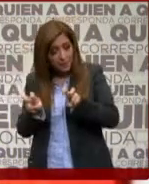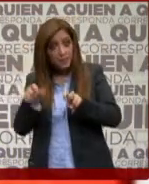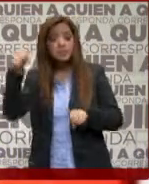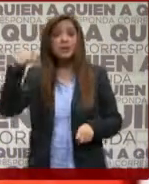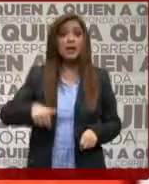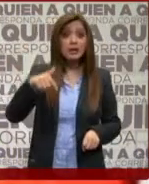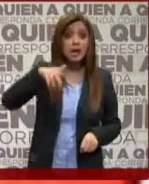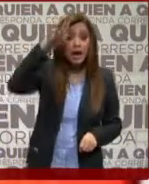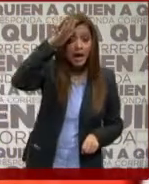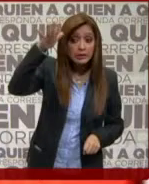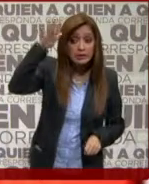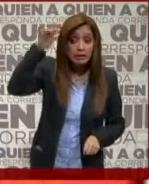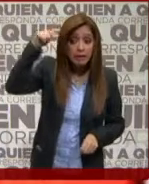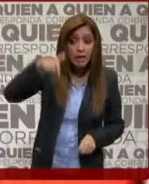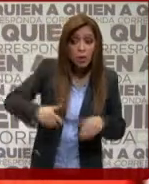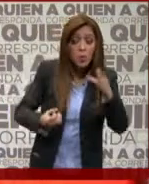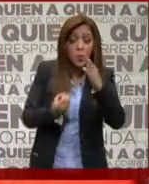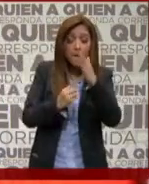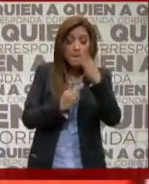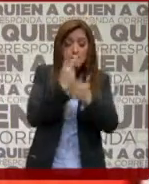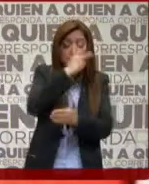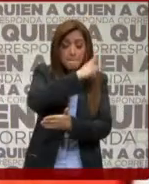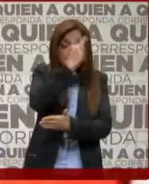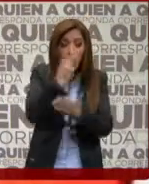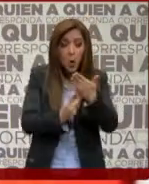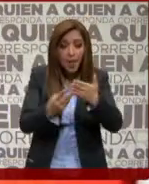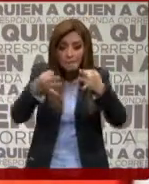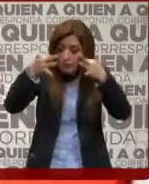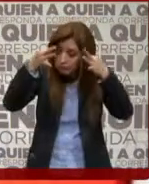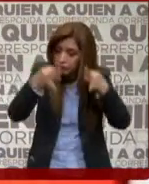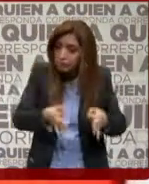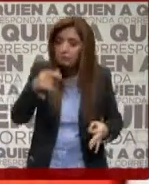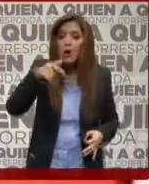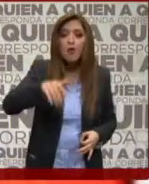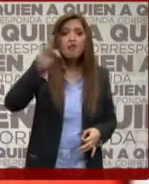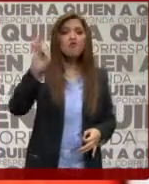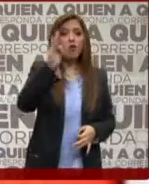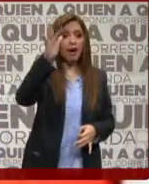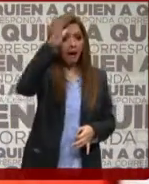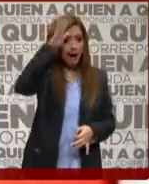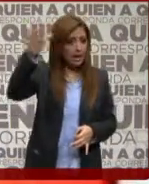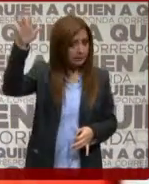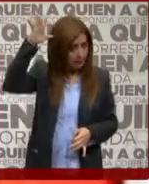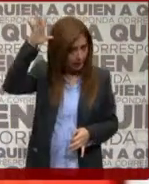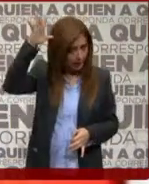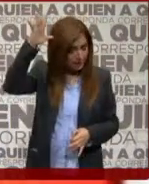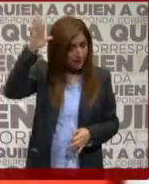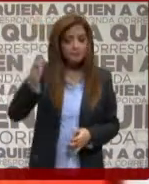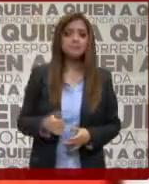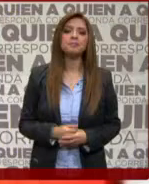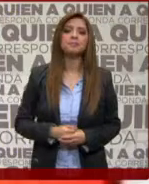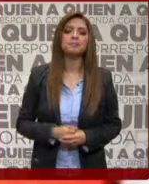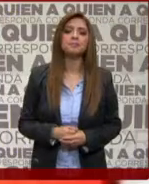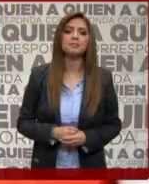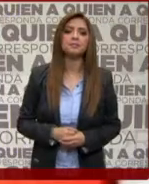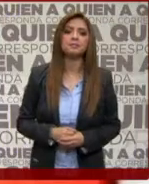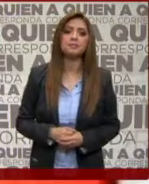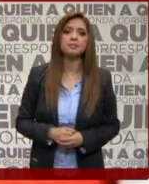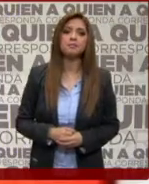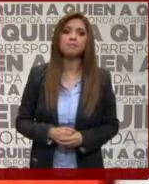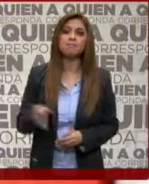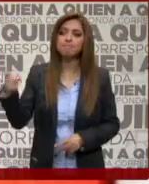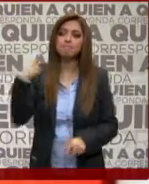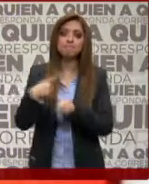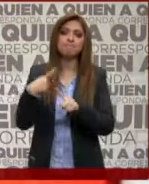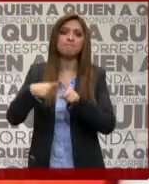programas originales de fundación azteca precisamente que ha promovido y encabezado el propio